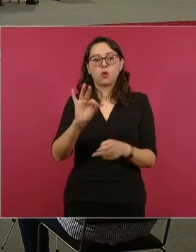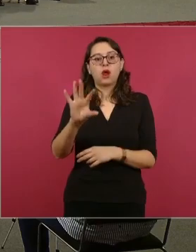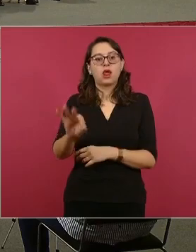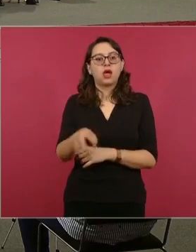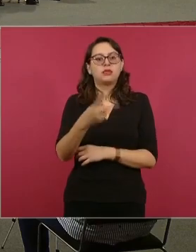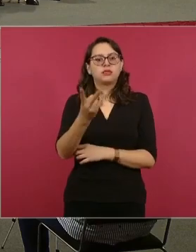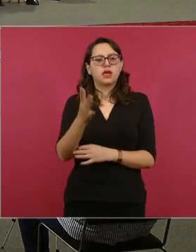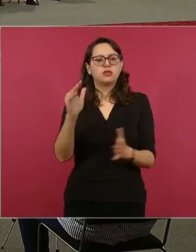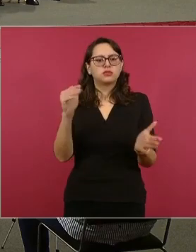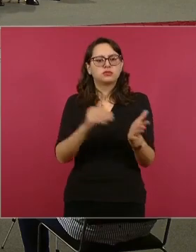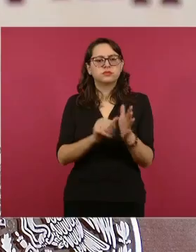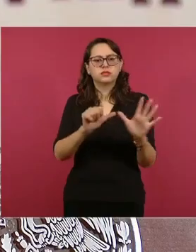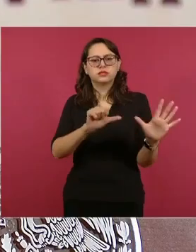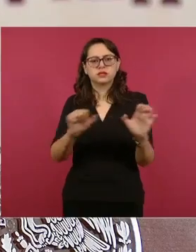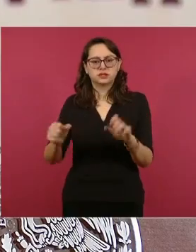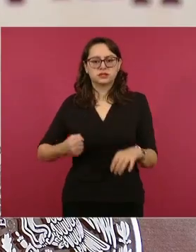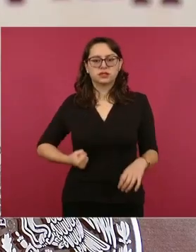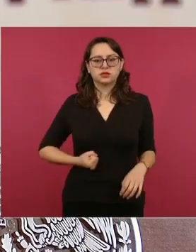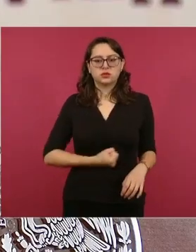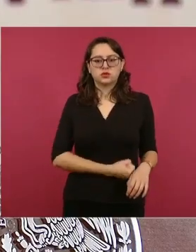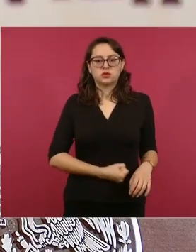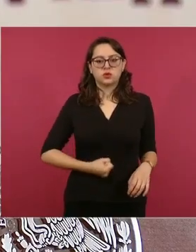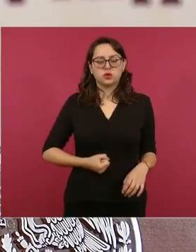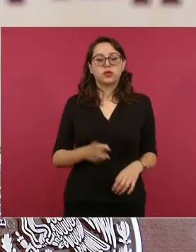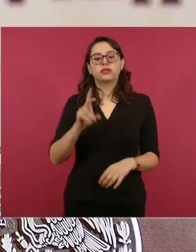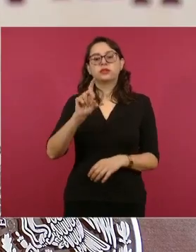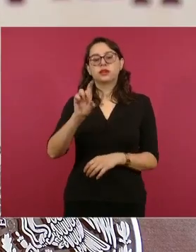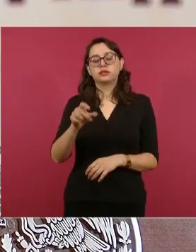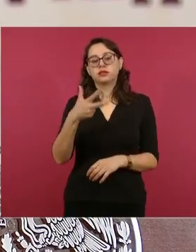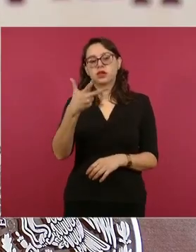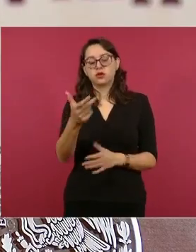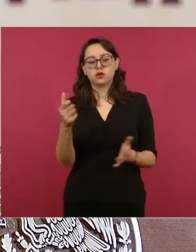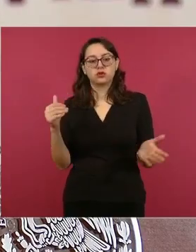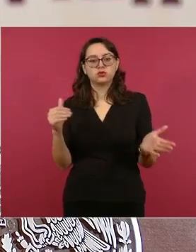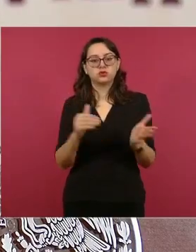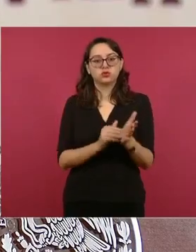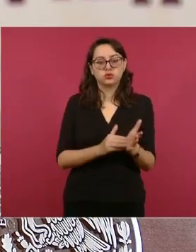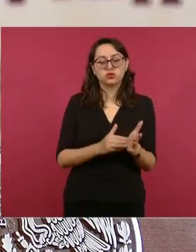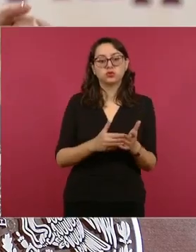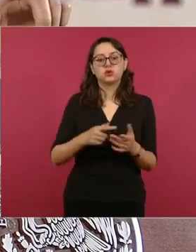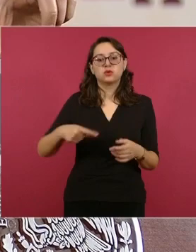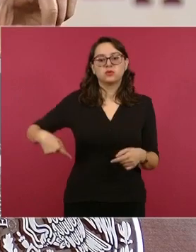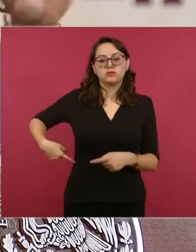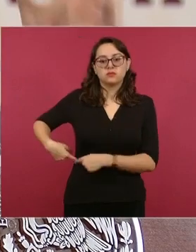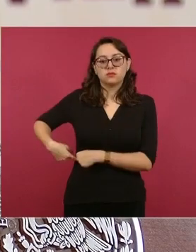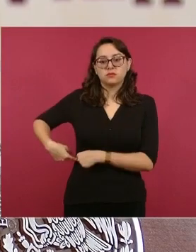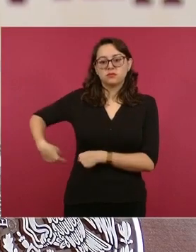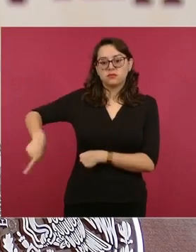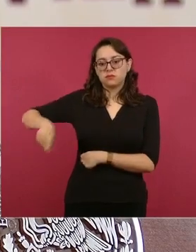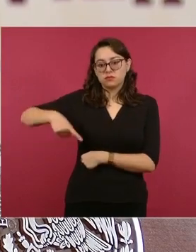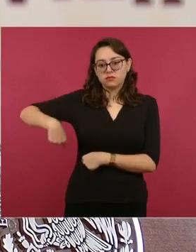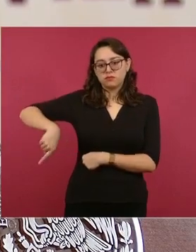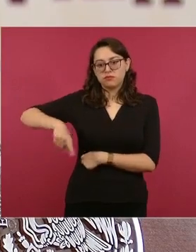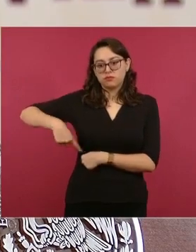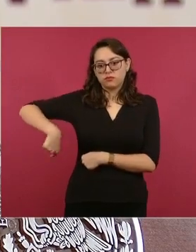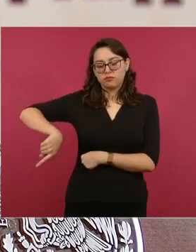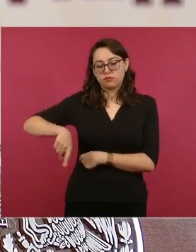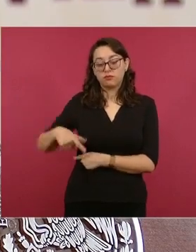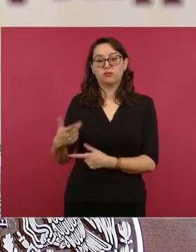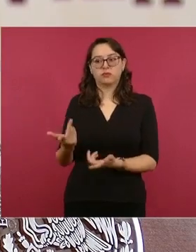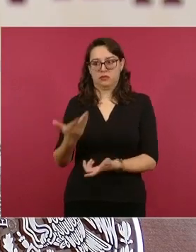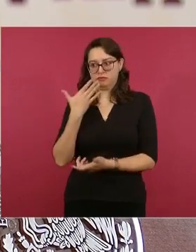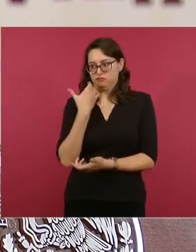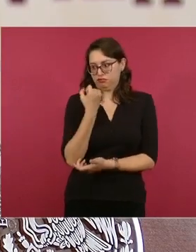42,600 estudios de ultrasonido, 38,600 sesiones de diálisis acompañadas por